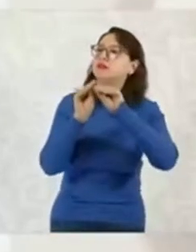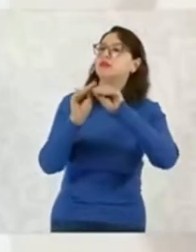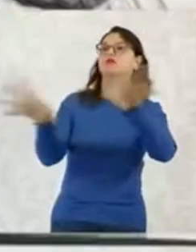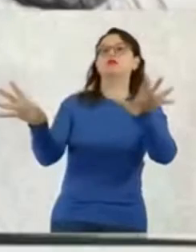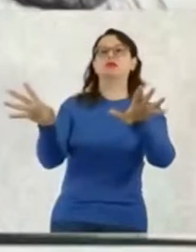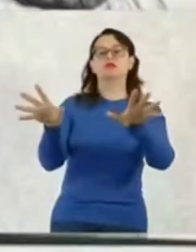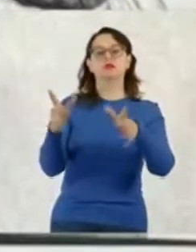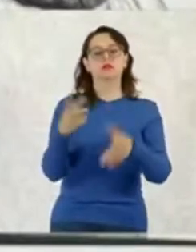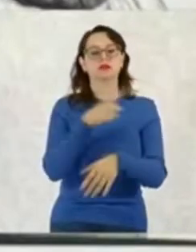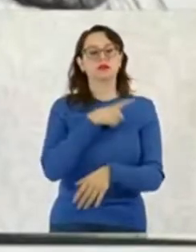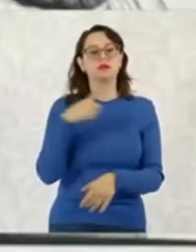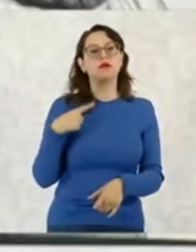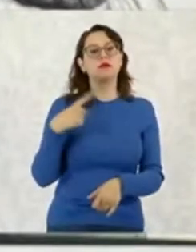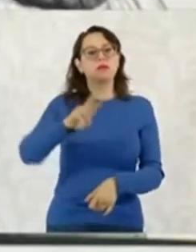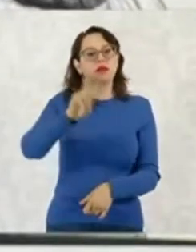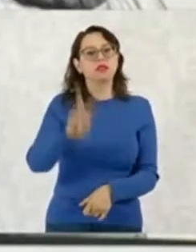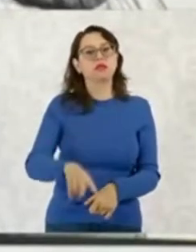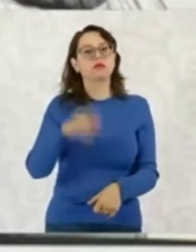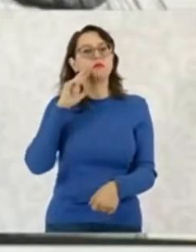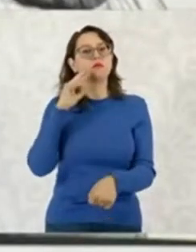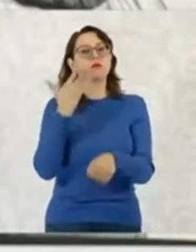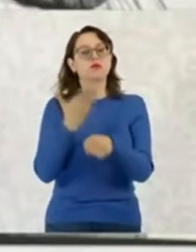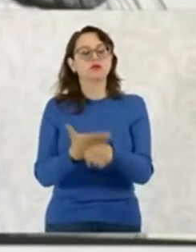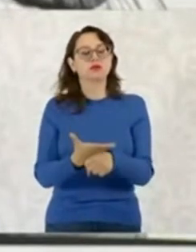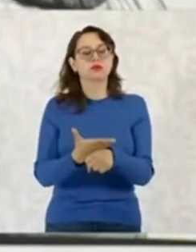Con responsabilidad.